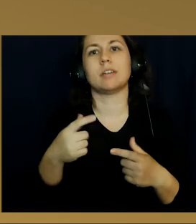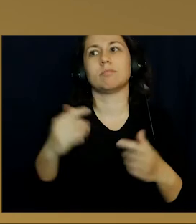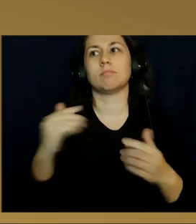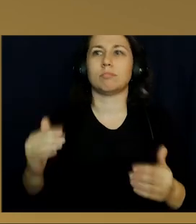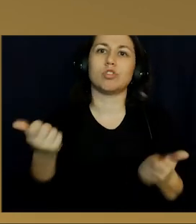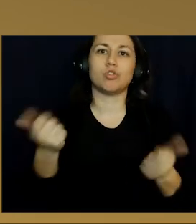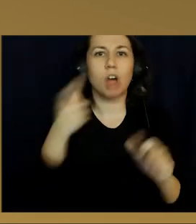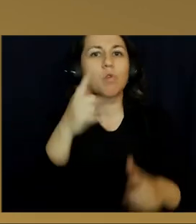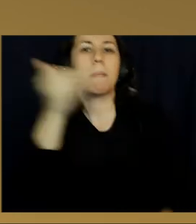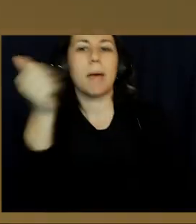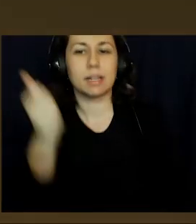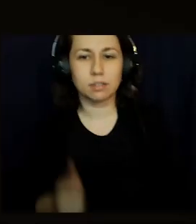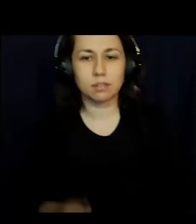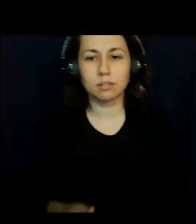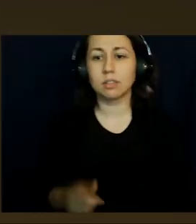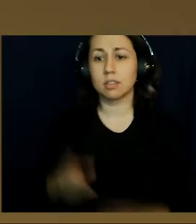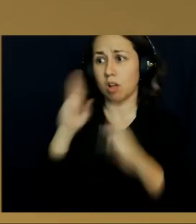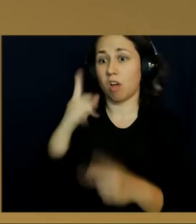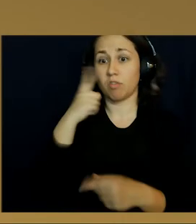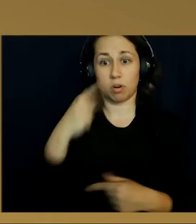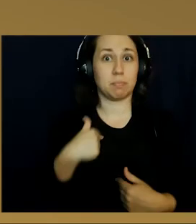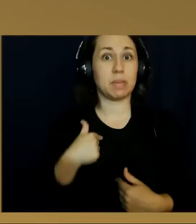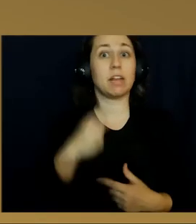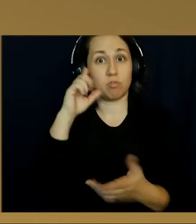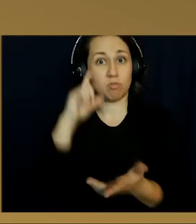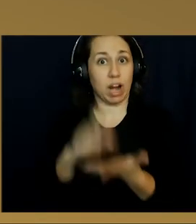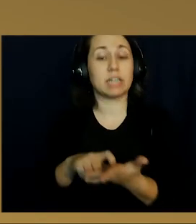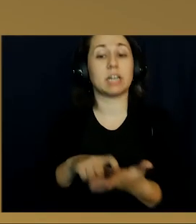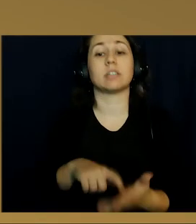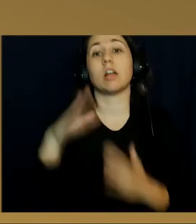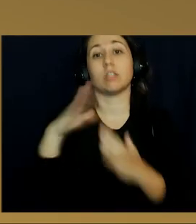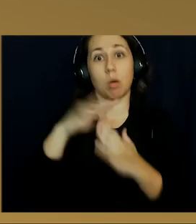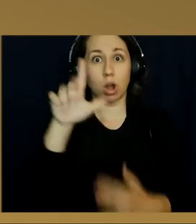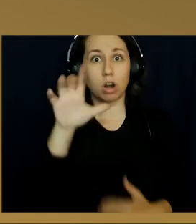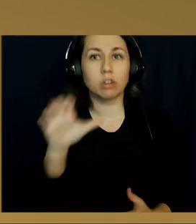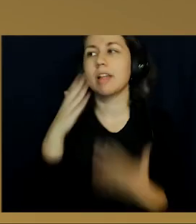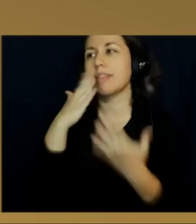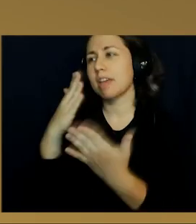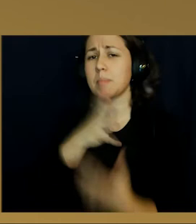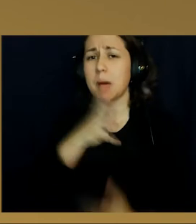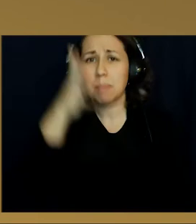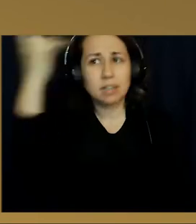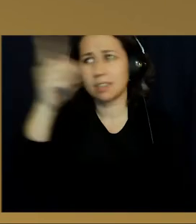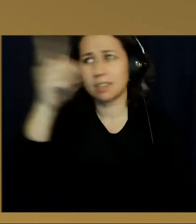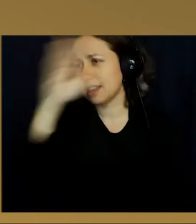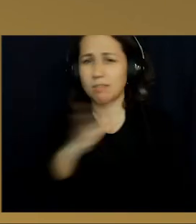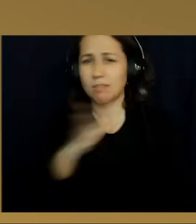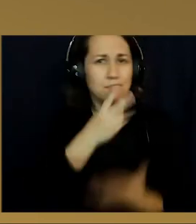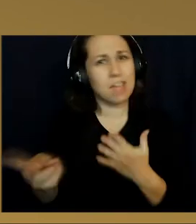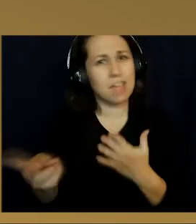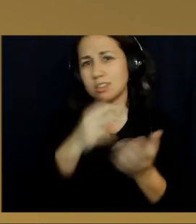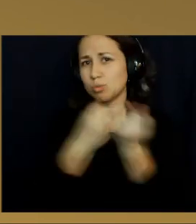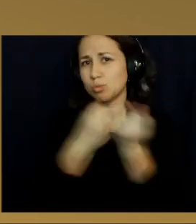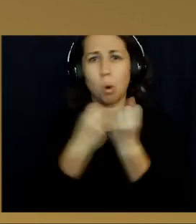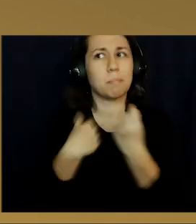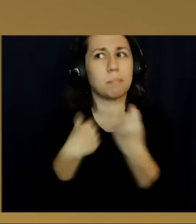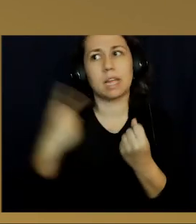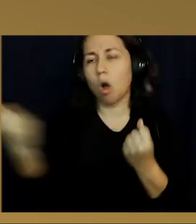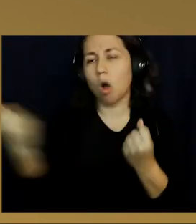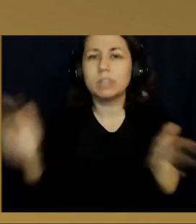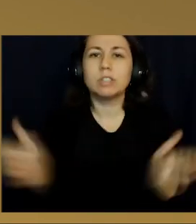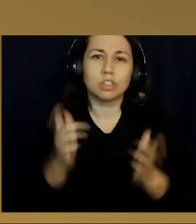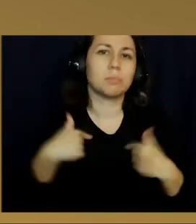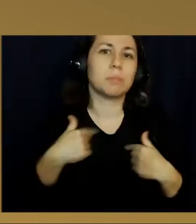mejor. Ha sido un honor increíble ser reconocida como una de las 100 mejores del distrito. Quiero mostrar gratitud hacia